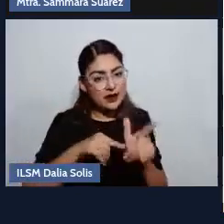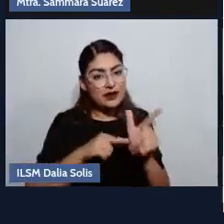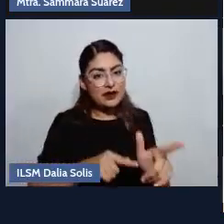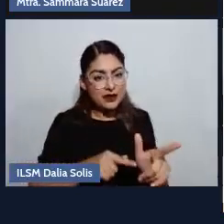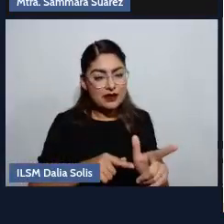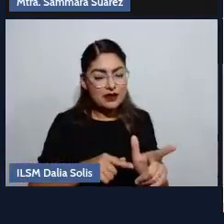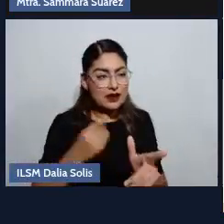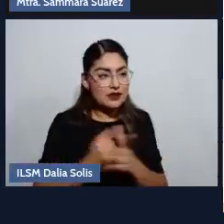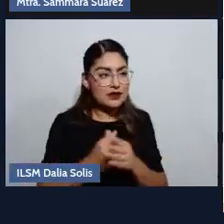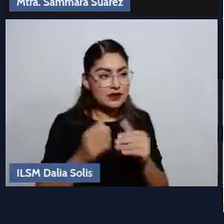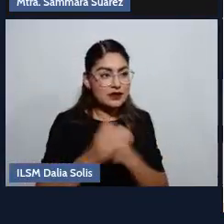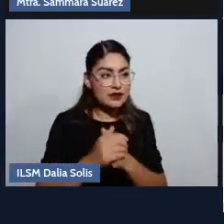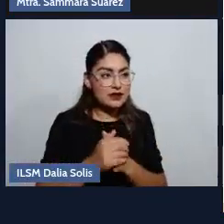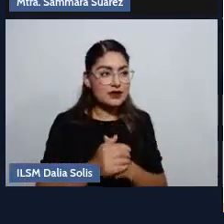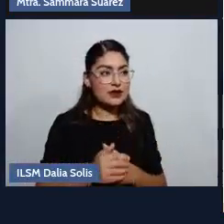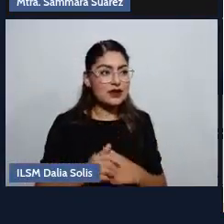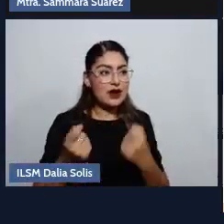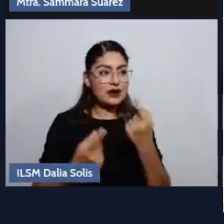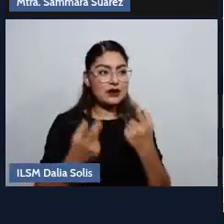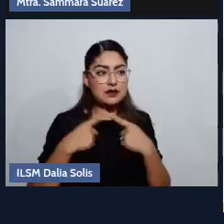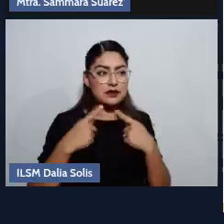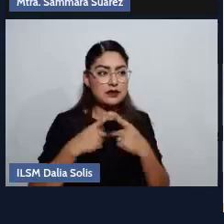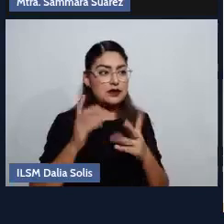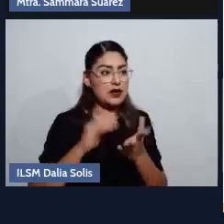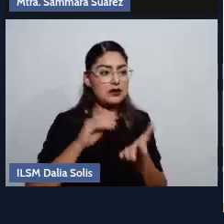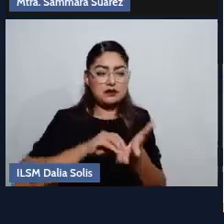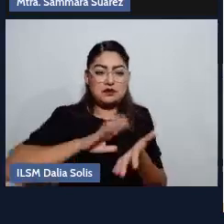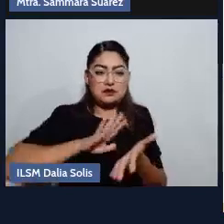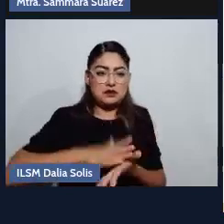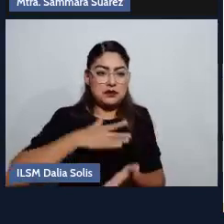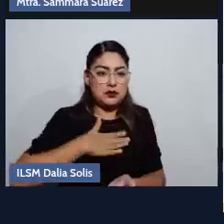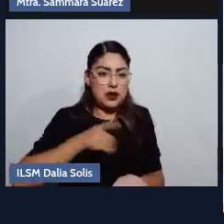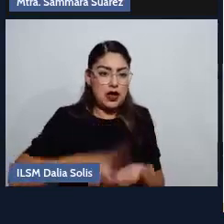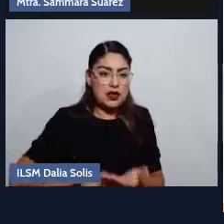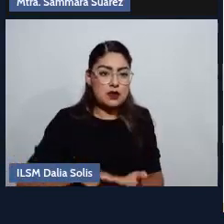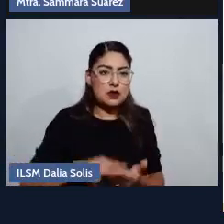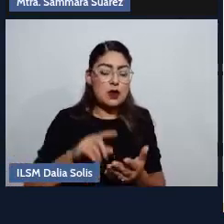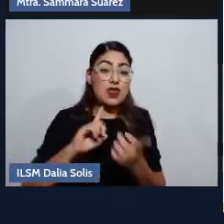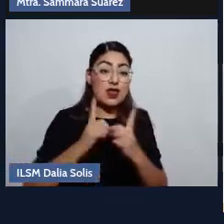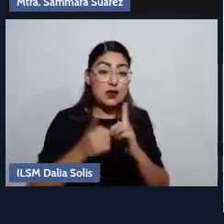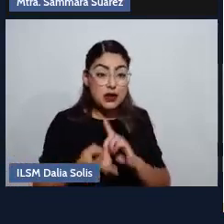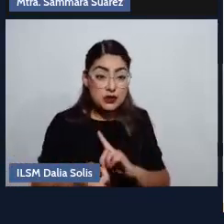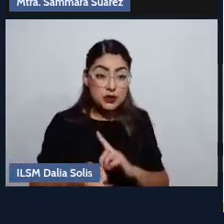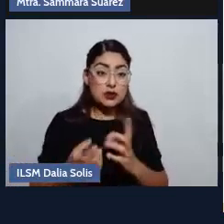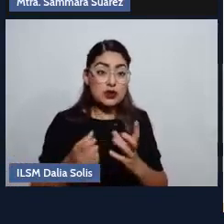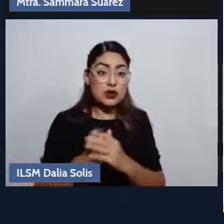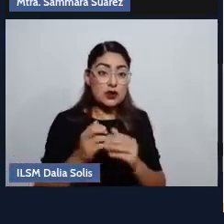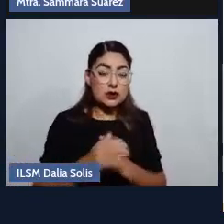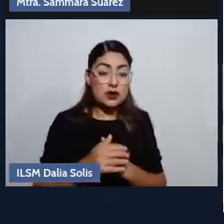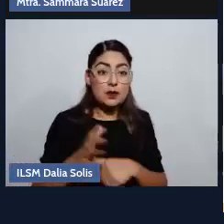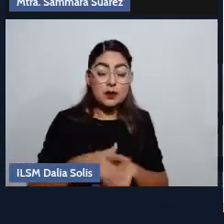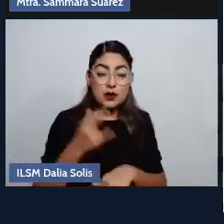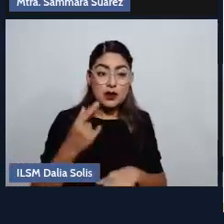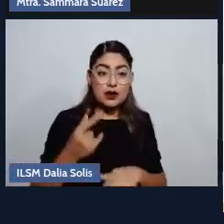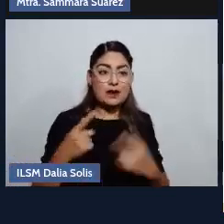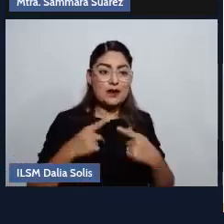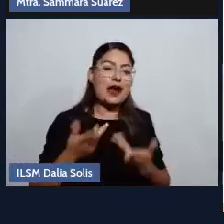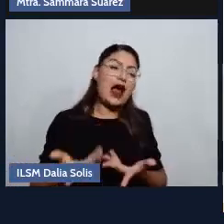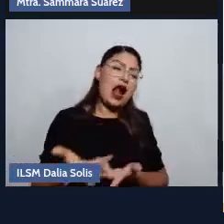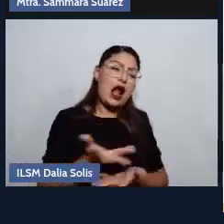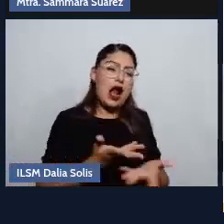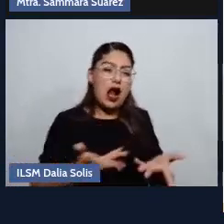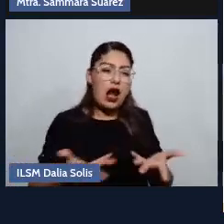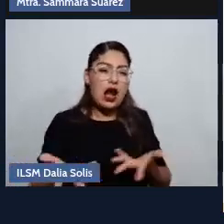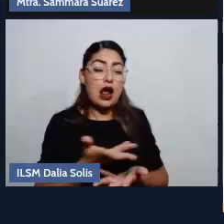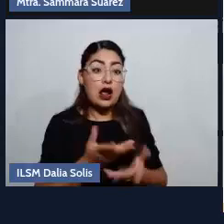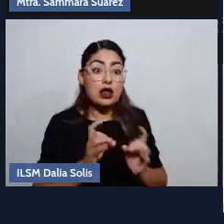gente quedó con depresión, porque el aislar al ser humano como se aisló, lo desconectó por completo, ¿no? El ser humano no puede estar